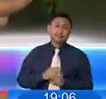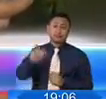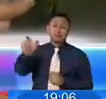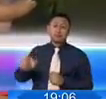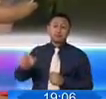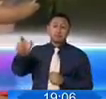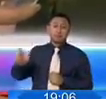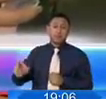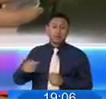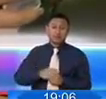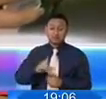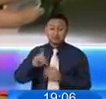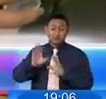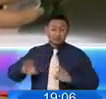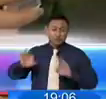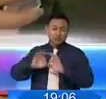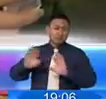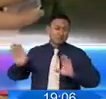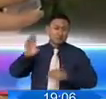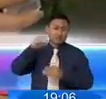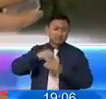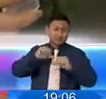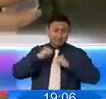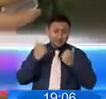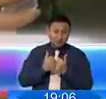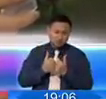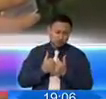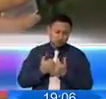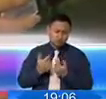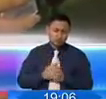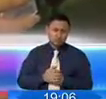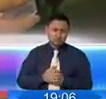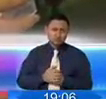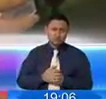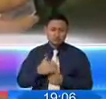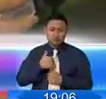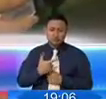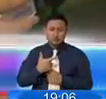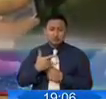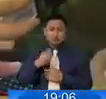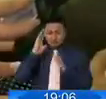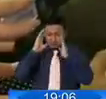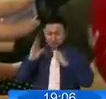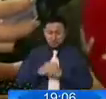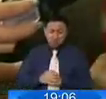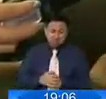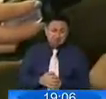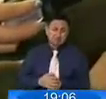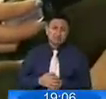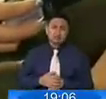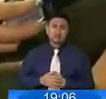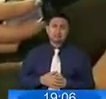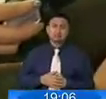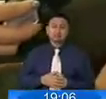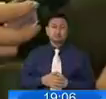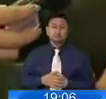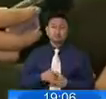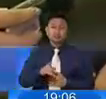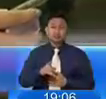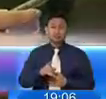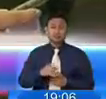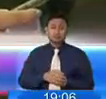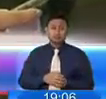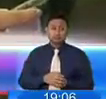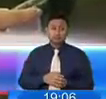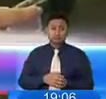no tienen importancia aquí en la Asamblea, porque hemos de dar importancia a nosotros. O sea, ¿no se han extralimitado, presidente?